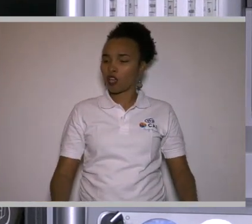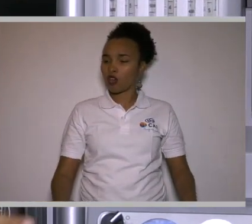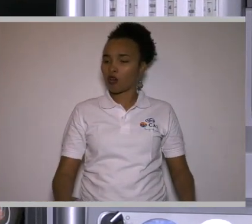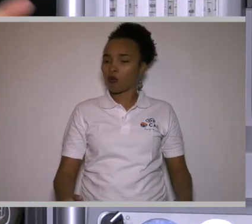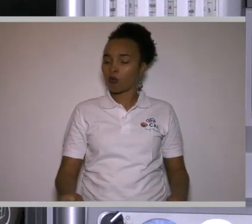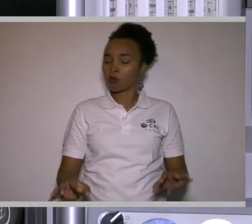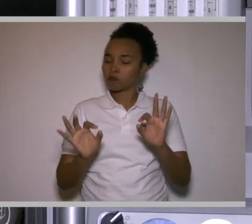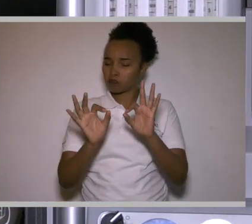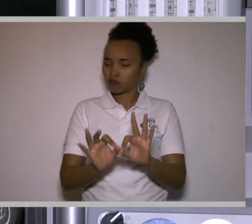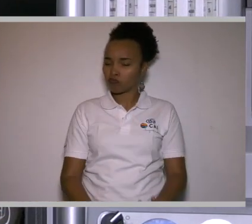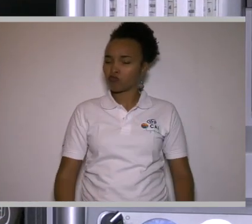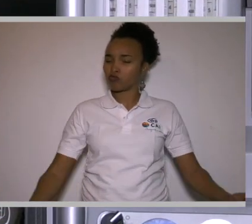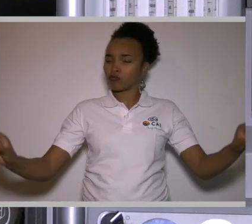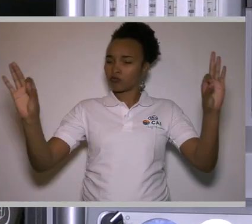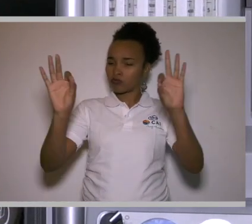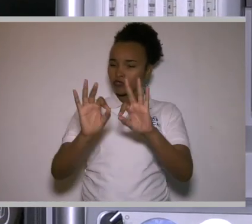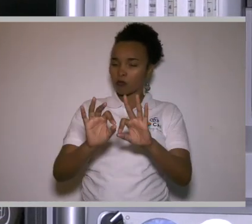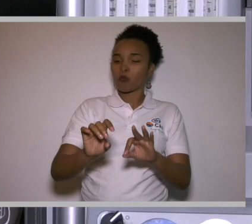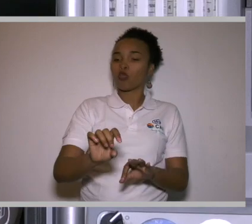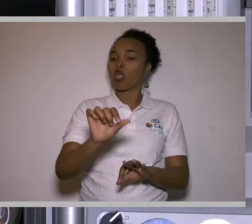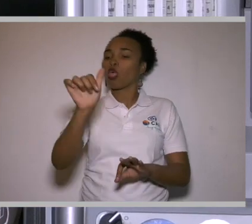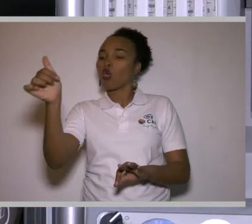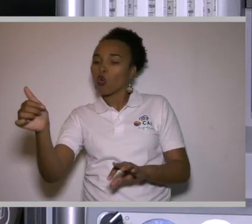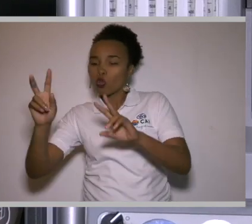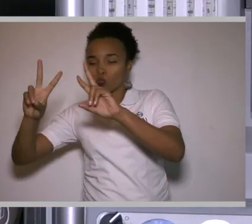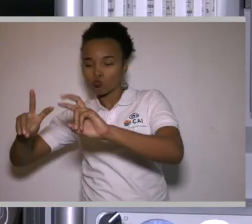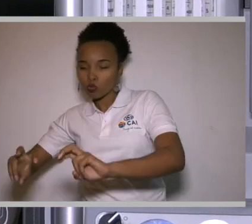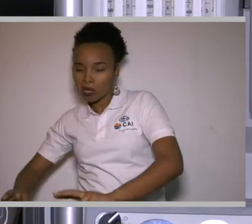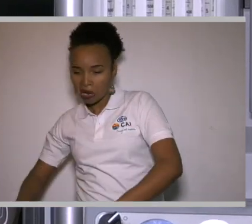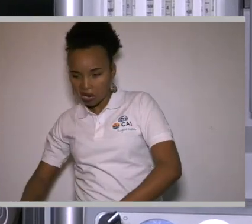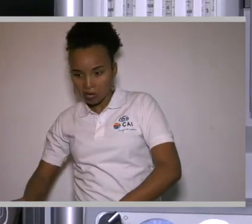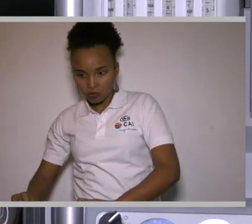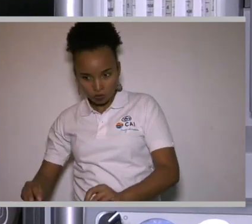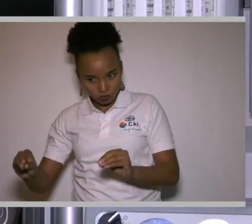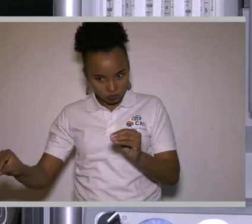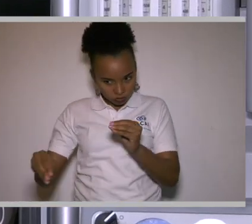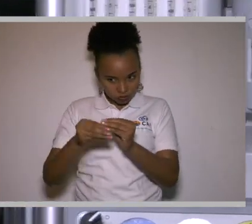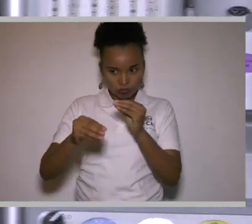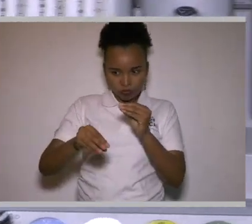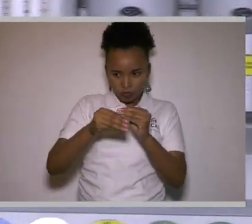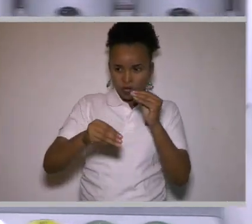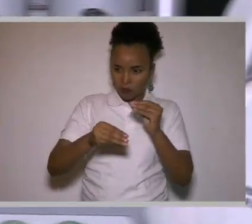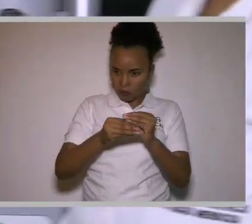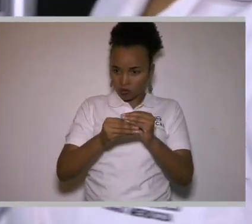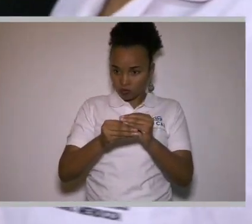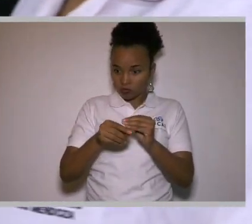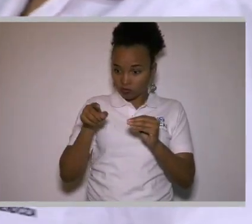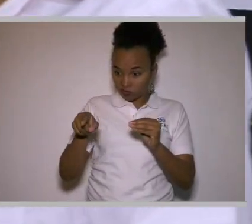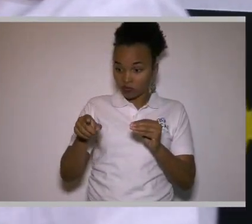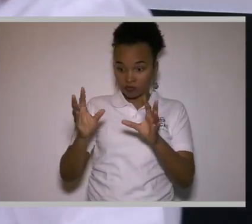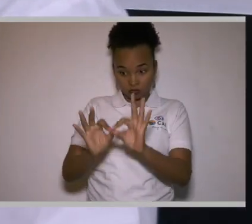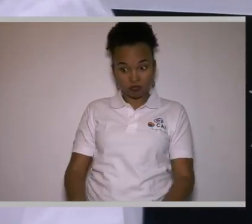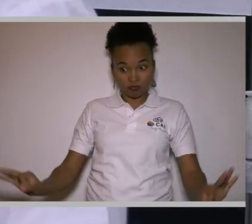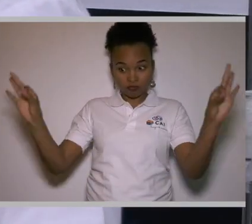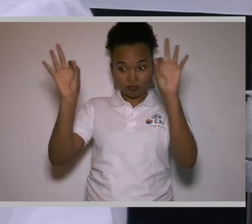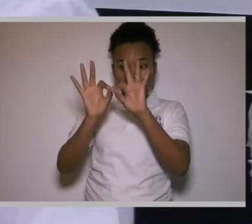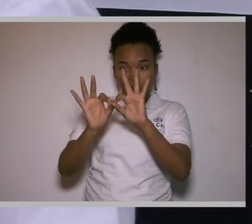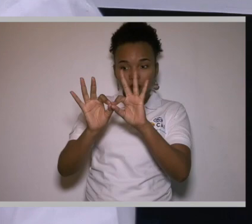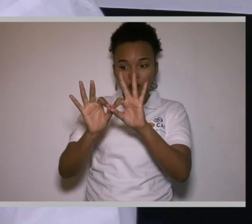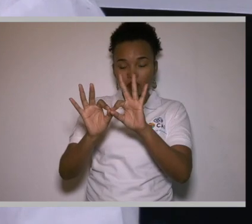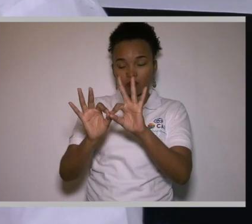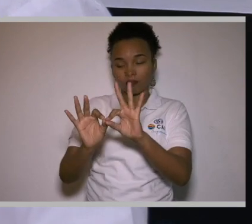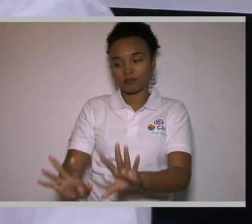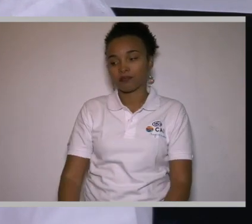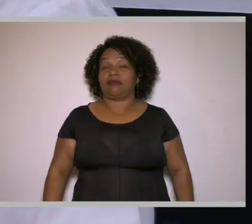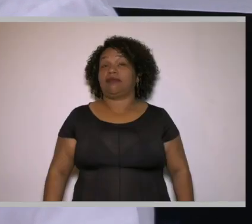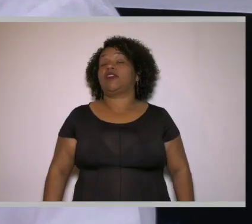preanestésica, también es importante hacer otros estudios a los fines de Claro estar que sí. seguros en el momento Claro de que empezar al sí. niño. Para todos los niños es muy importante primero